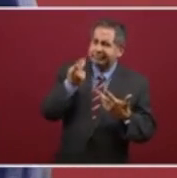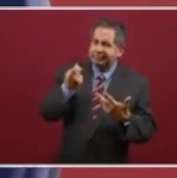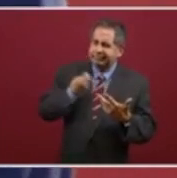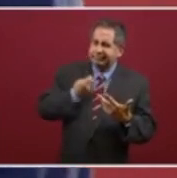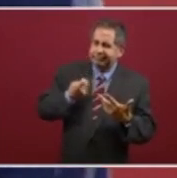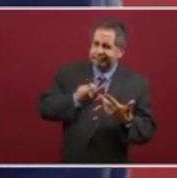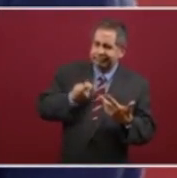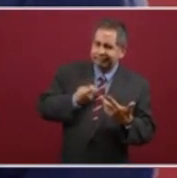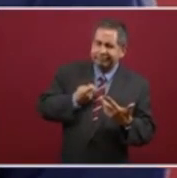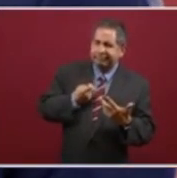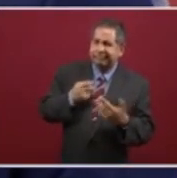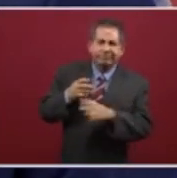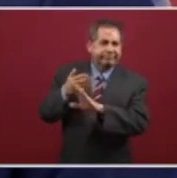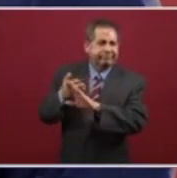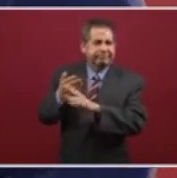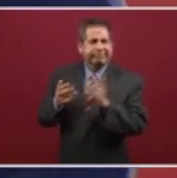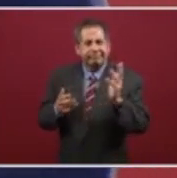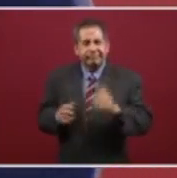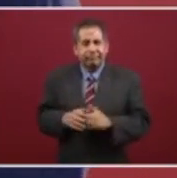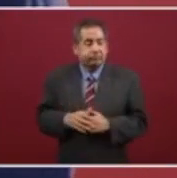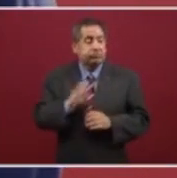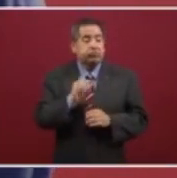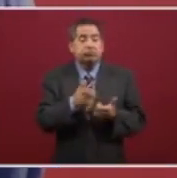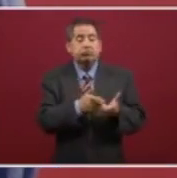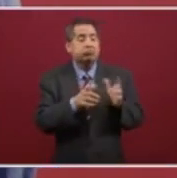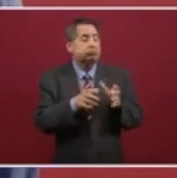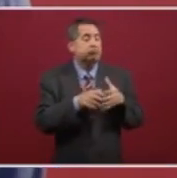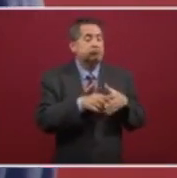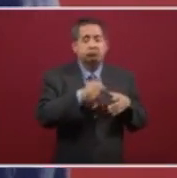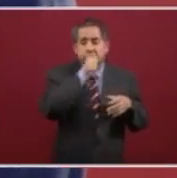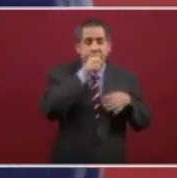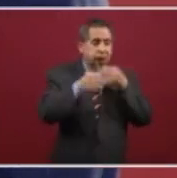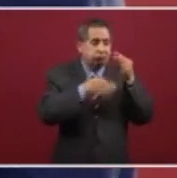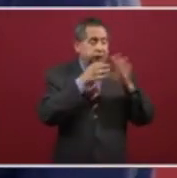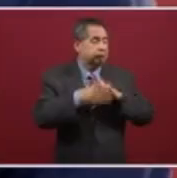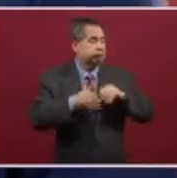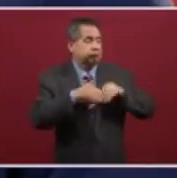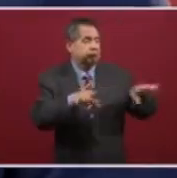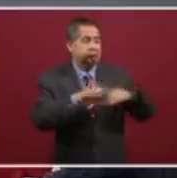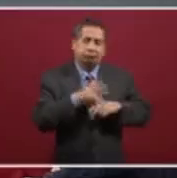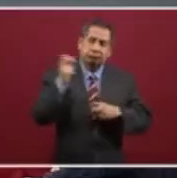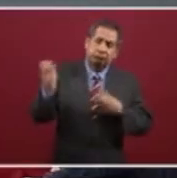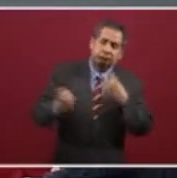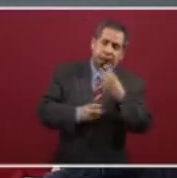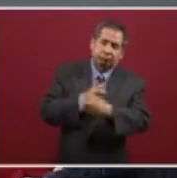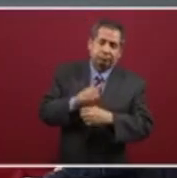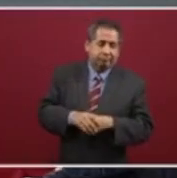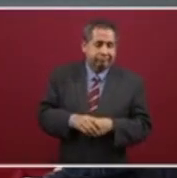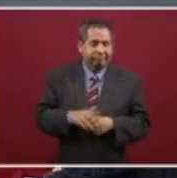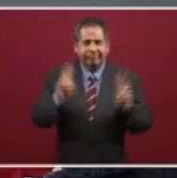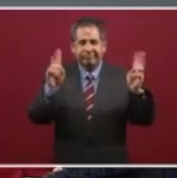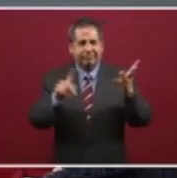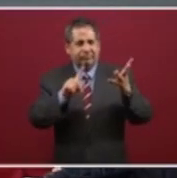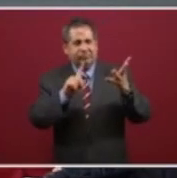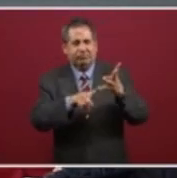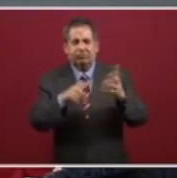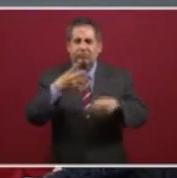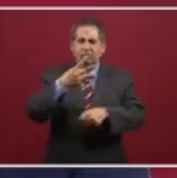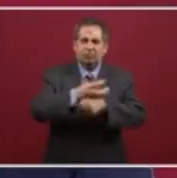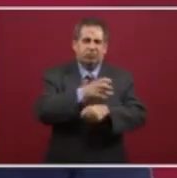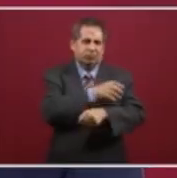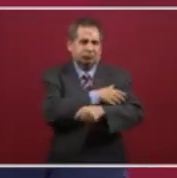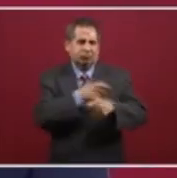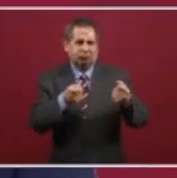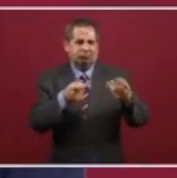o los poderosos medios de información, el cuarto poder, no, no, no, no,